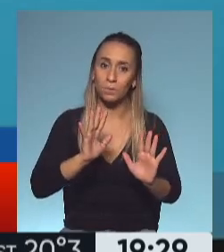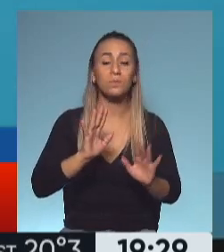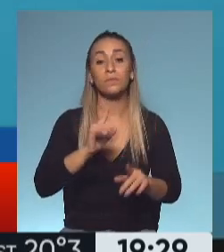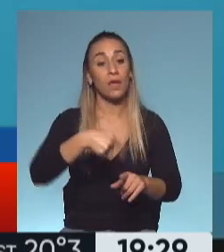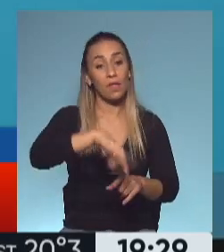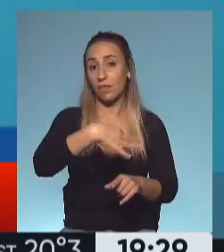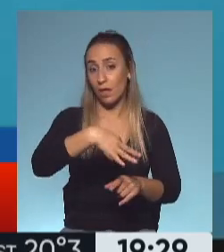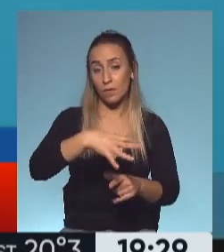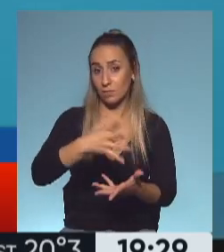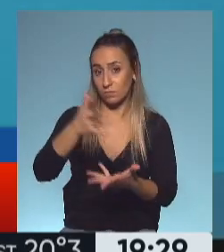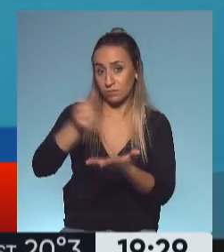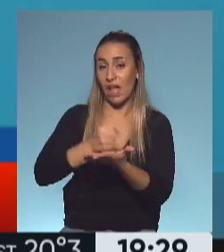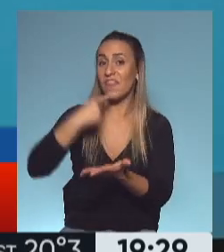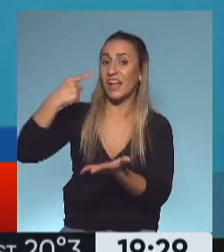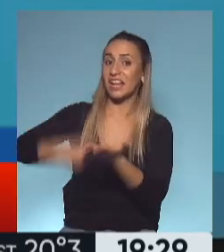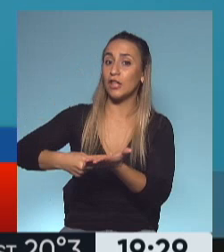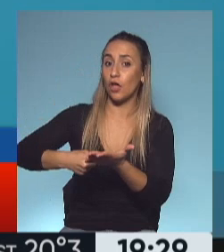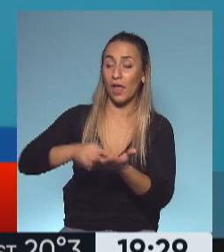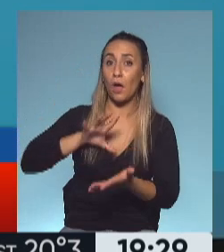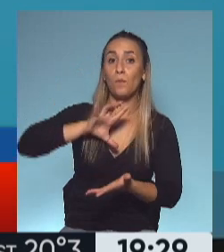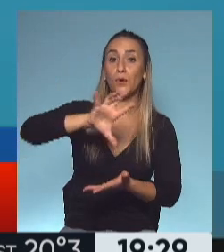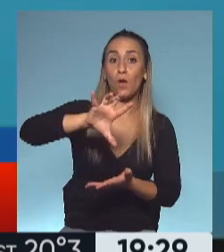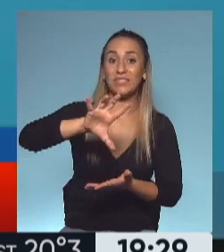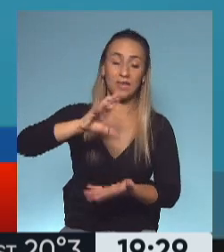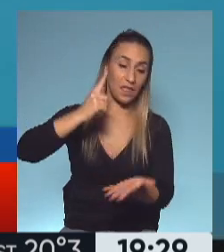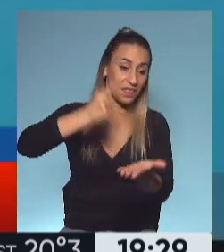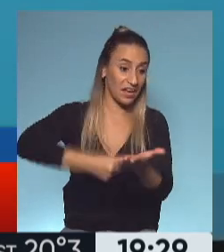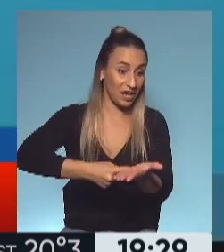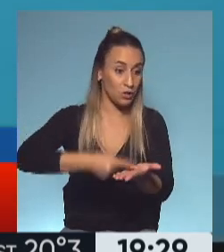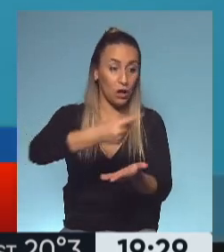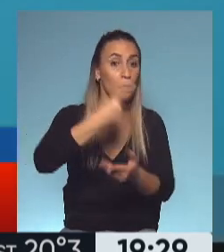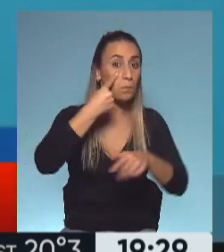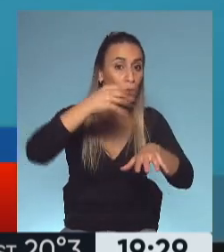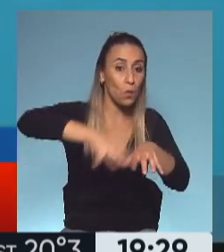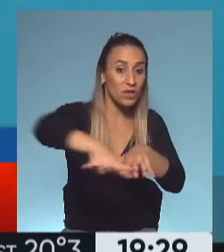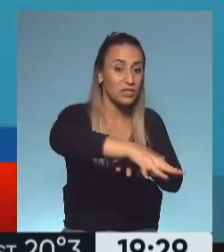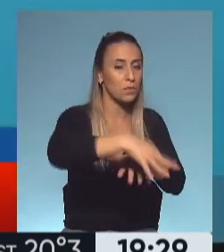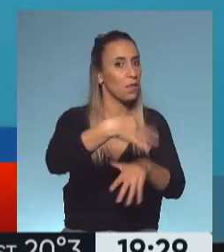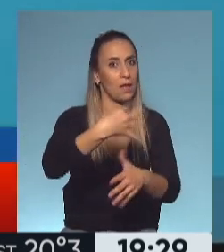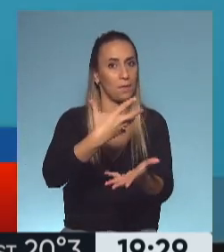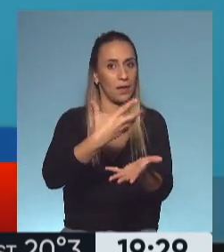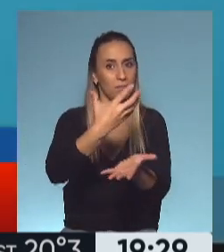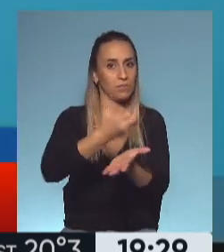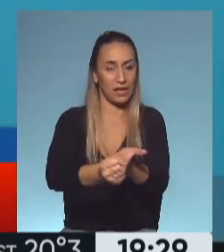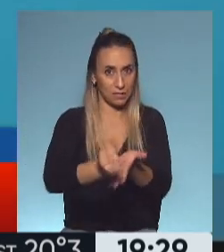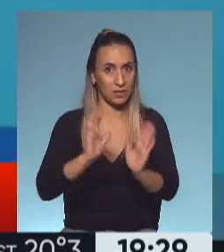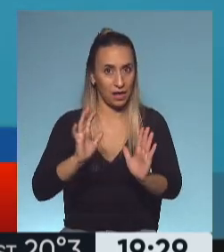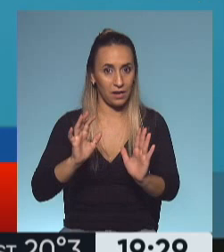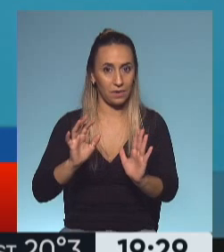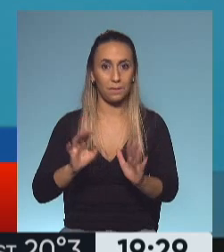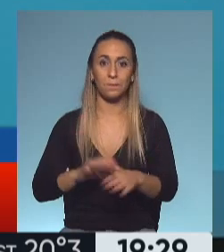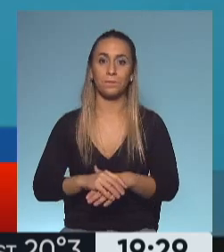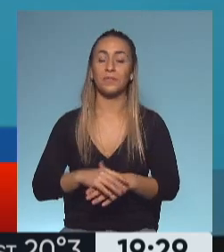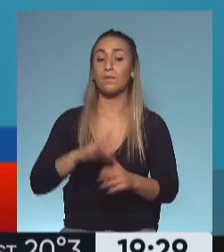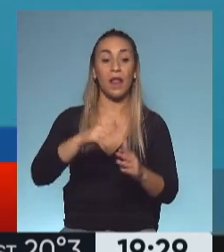decreto provincial para que en sus distritos se puedan aplicar tanto la fiscalización como luego imponer